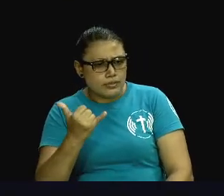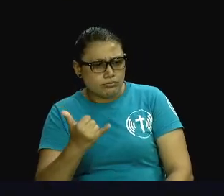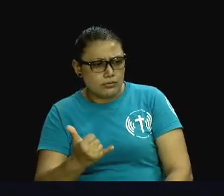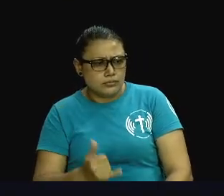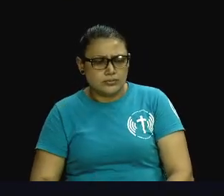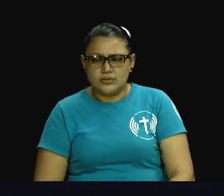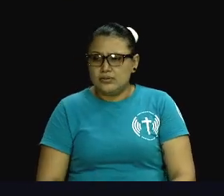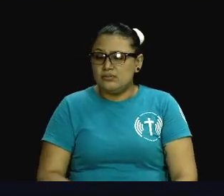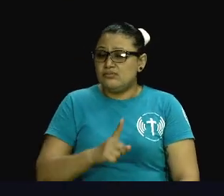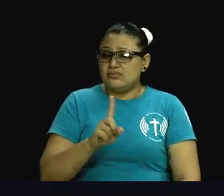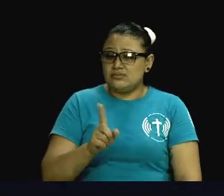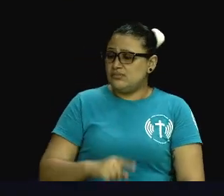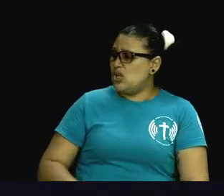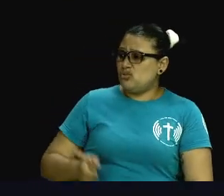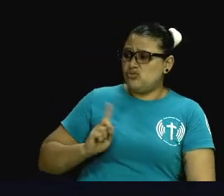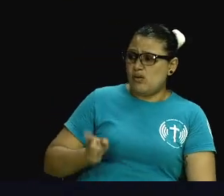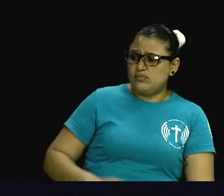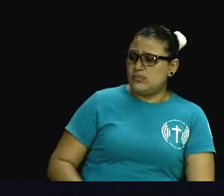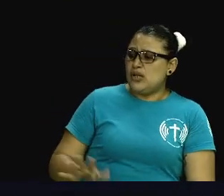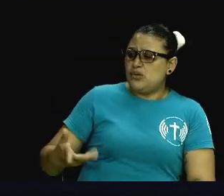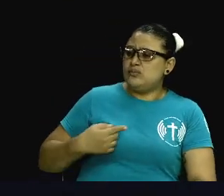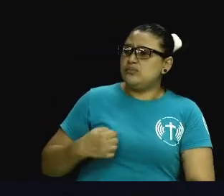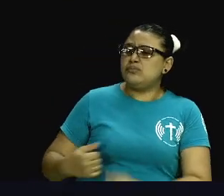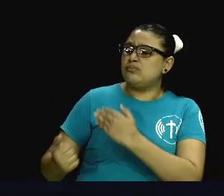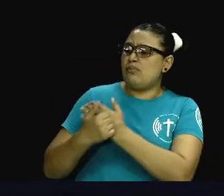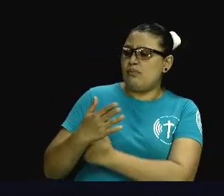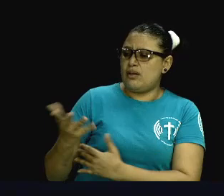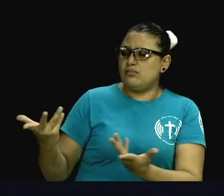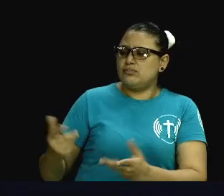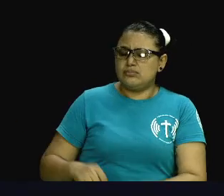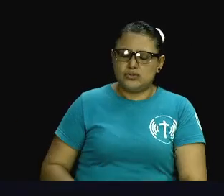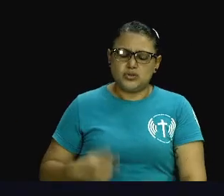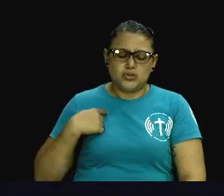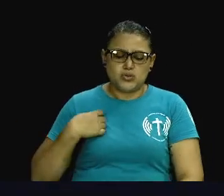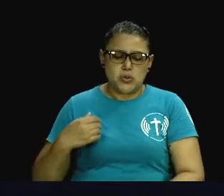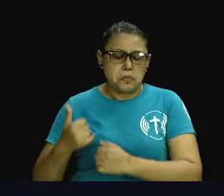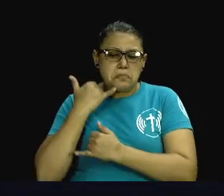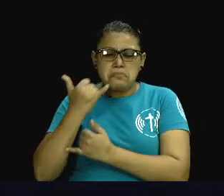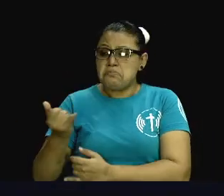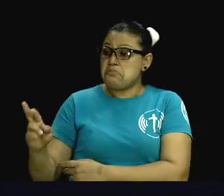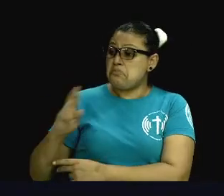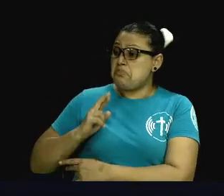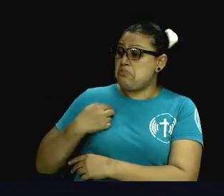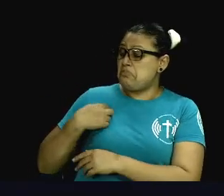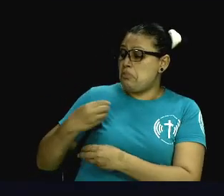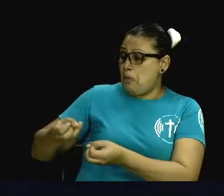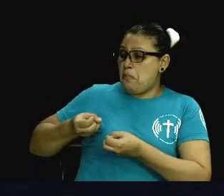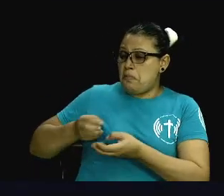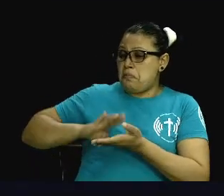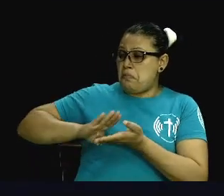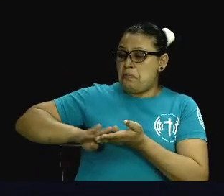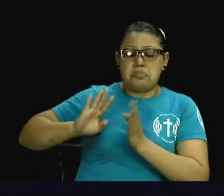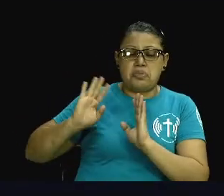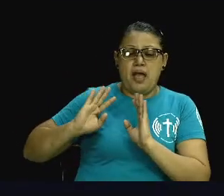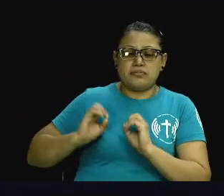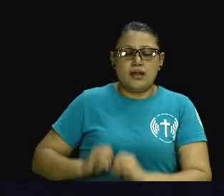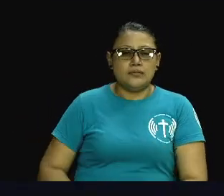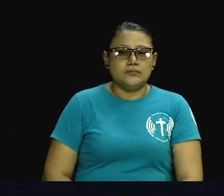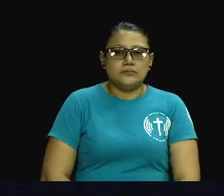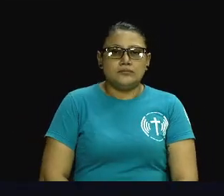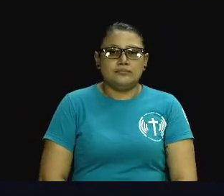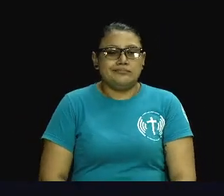eeuu me dijo que no me podía mandar y ellos tienen pero muchas